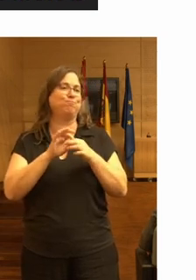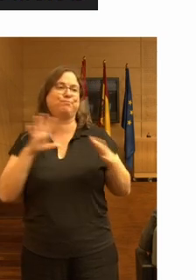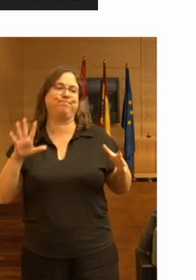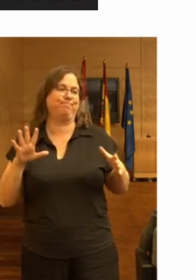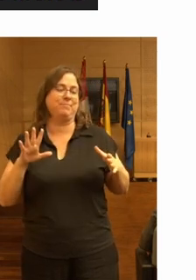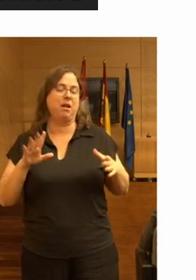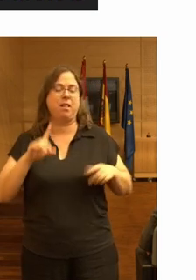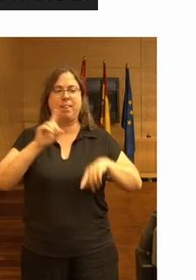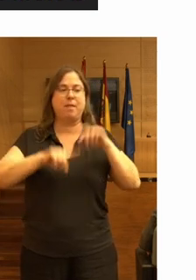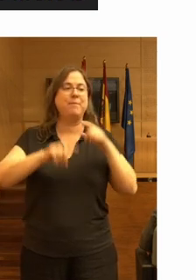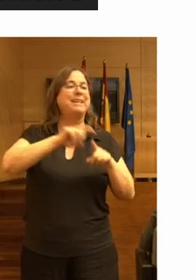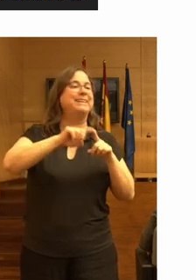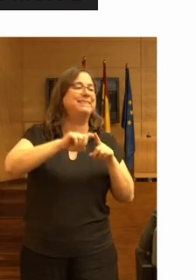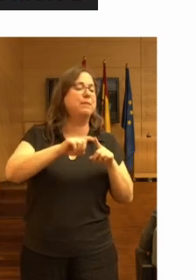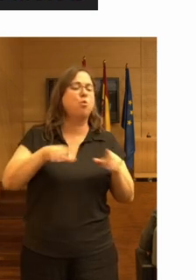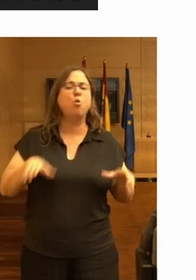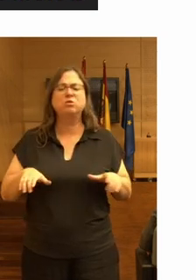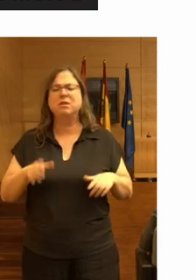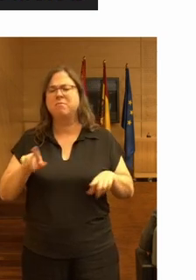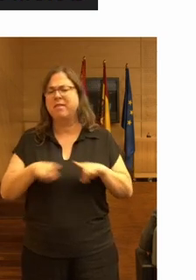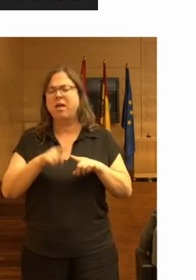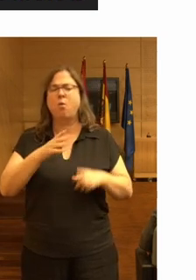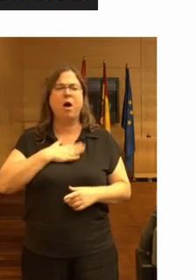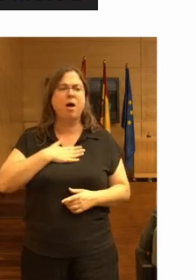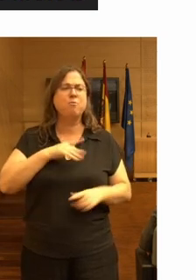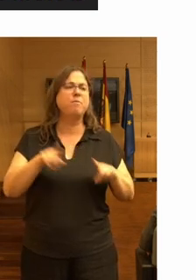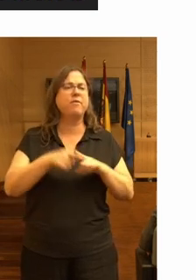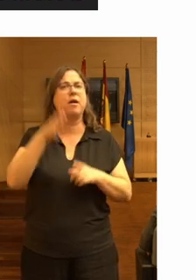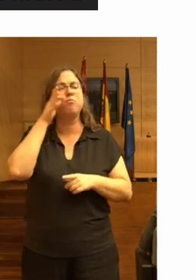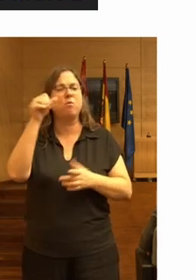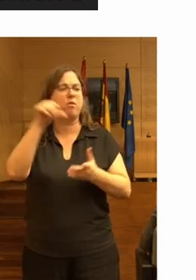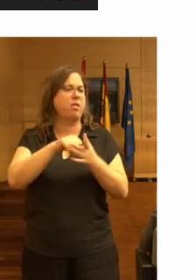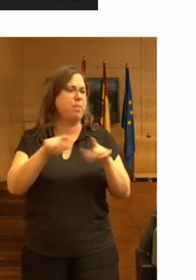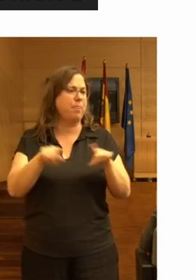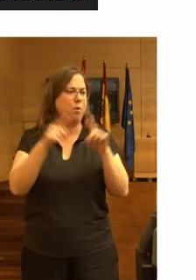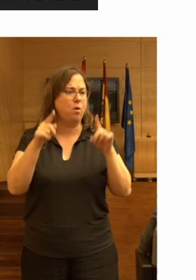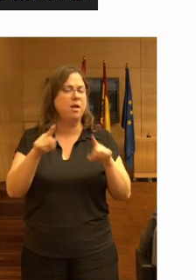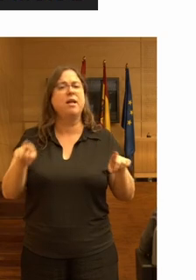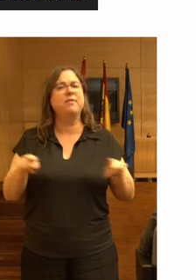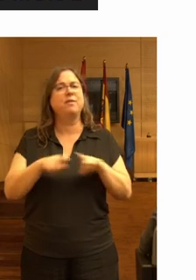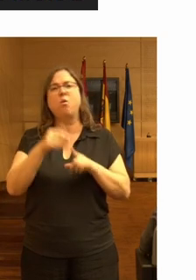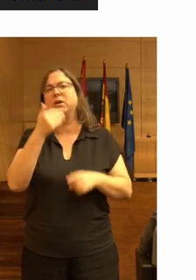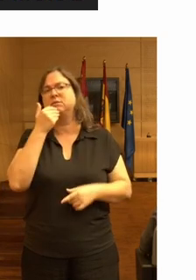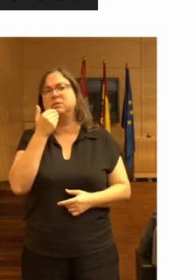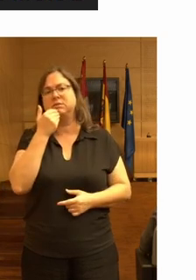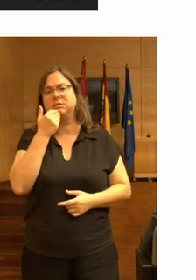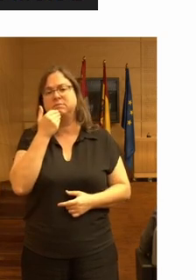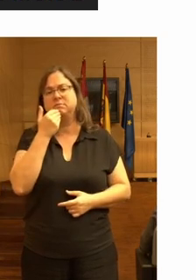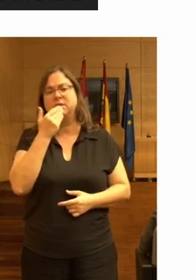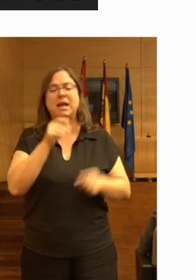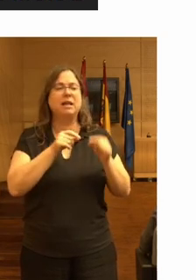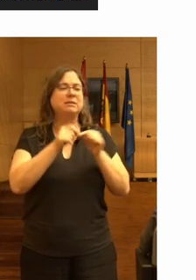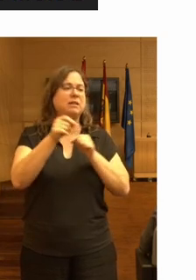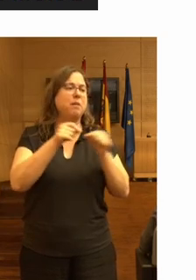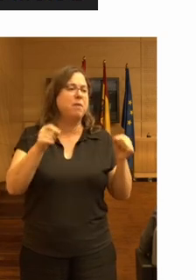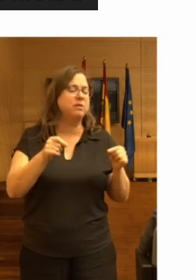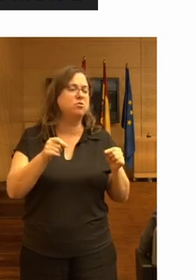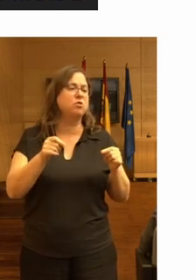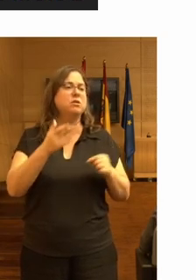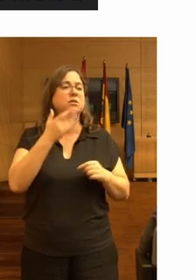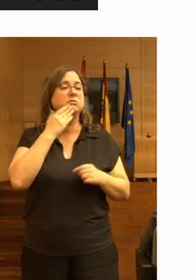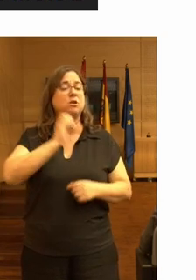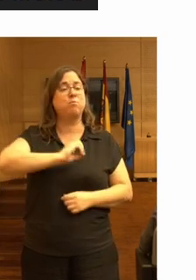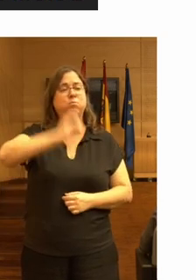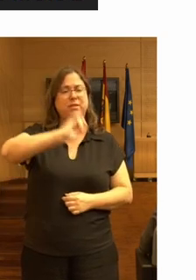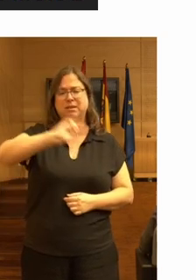prevalencias muy dispares. Da igual de la titularidad, da igual si son rurales o no, da igual si el tamaño, hay